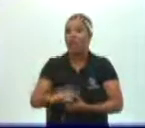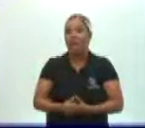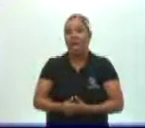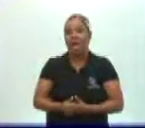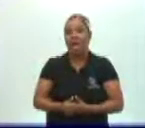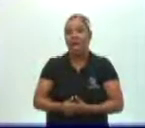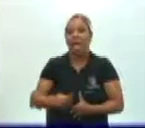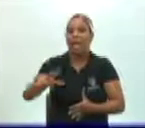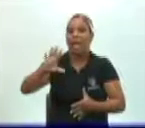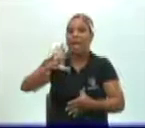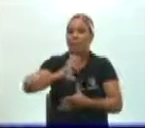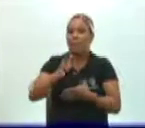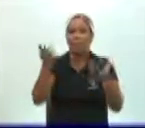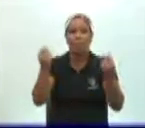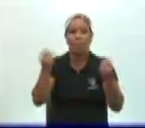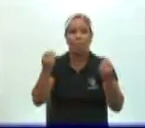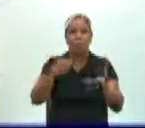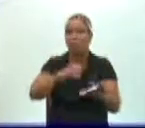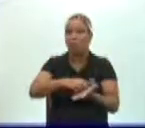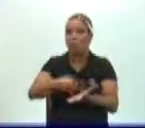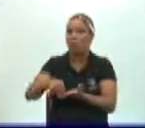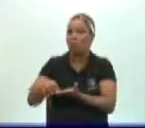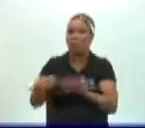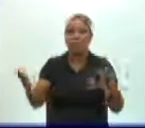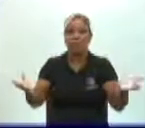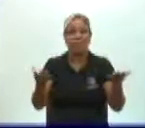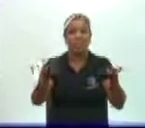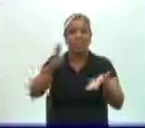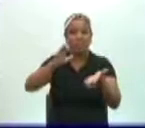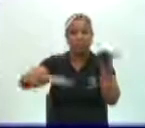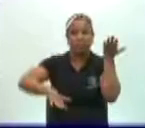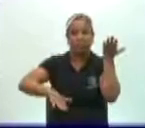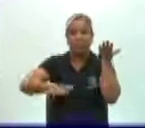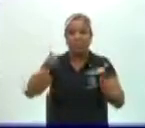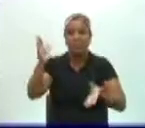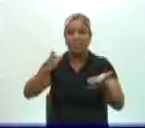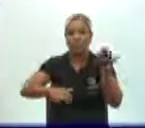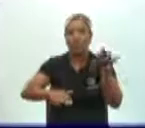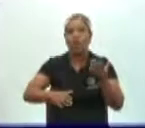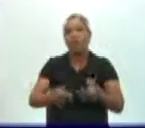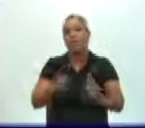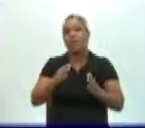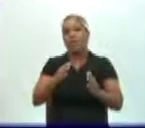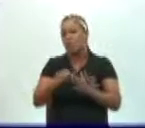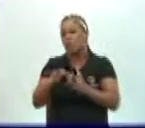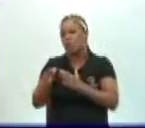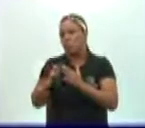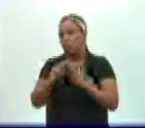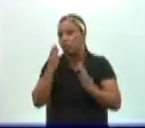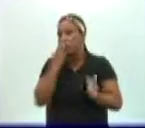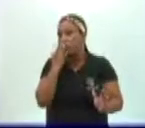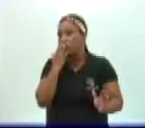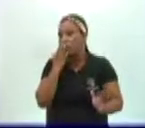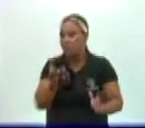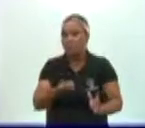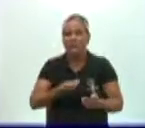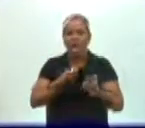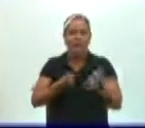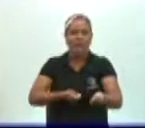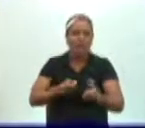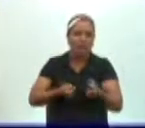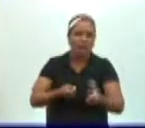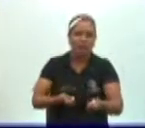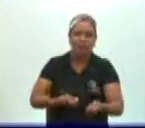de pueblos, había un desarrollo desigual y existían pueblos recolectores y cazadores con una agricultura incipiente